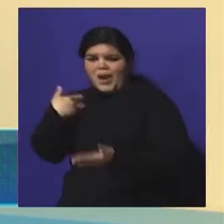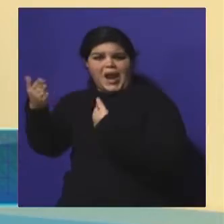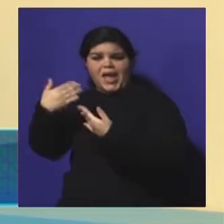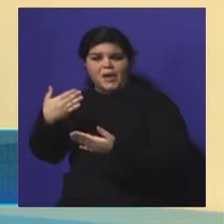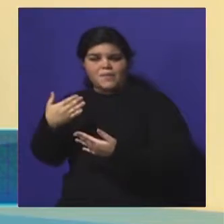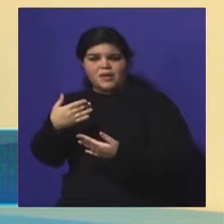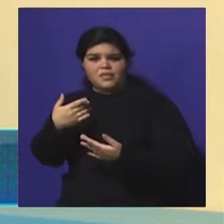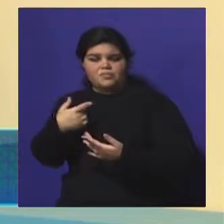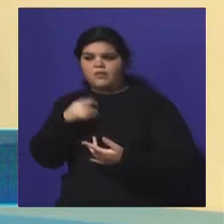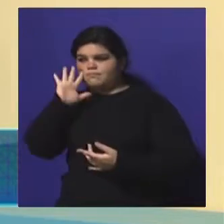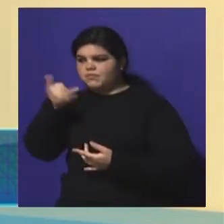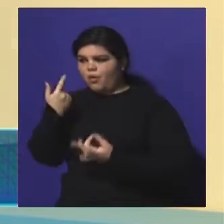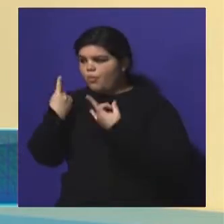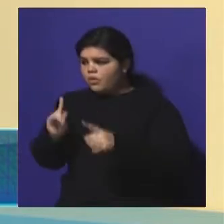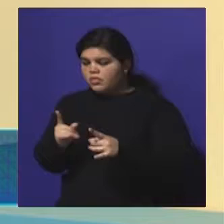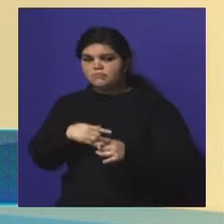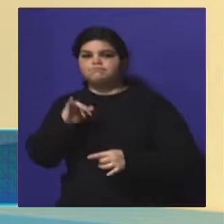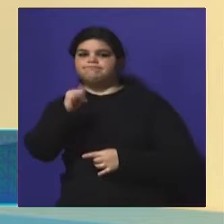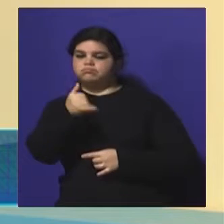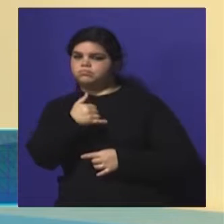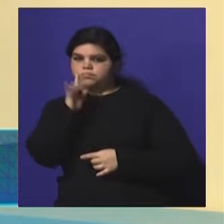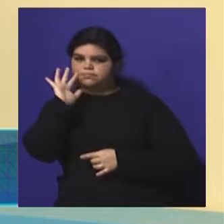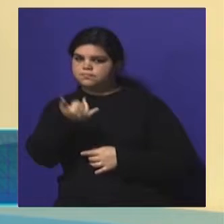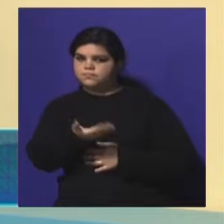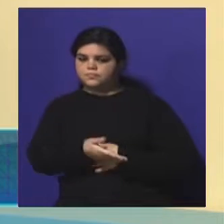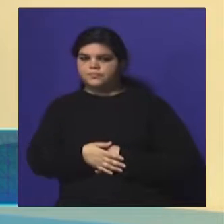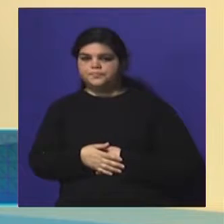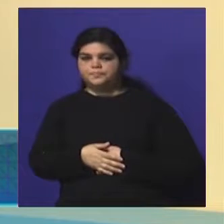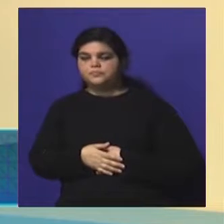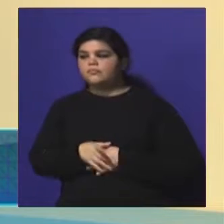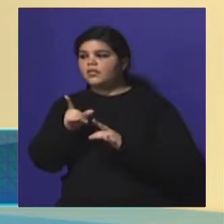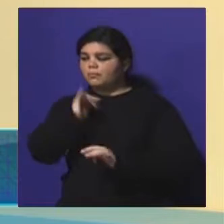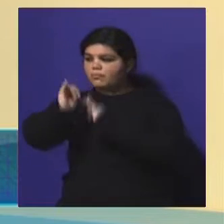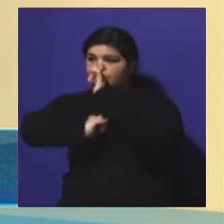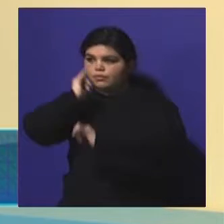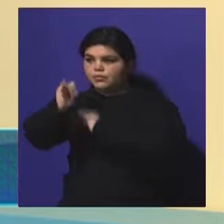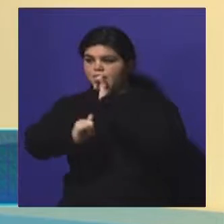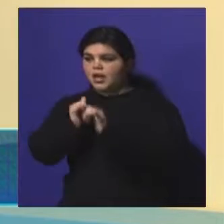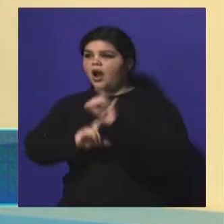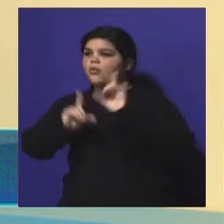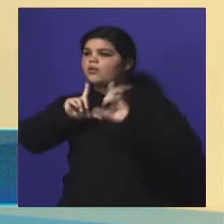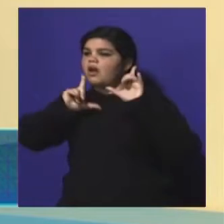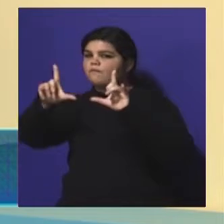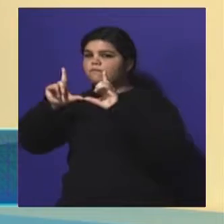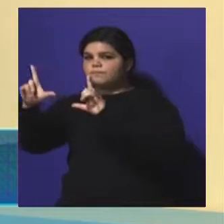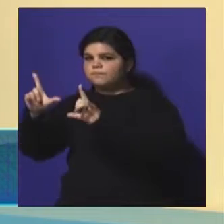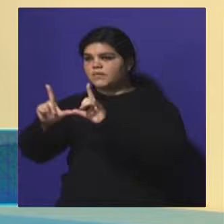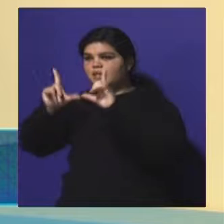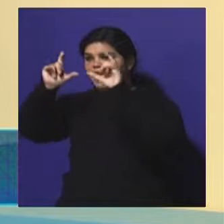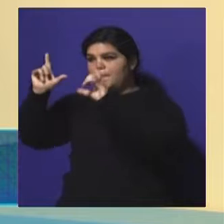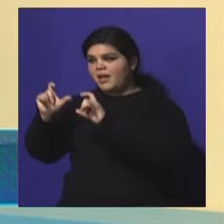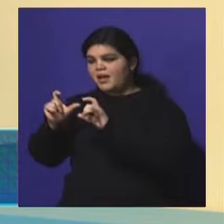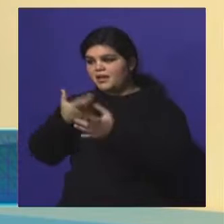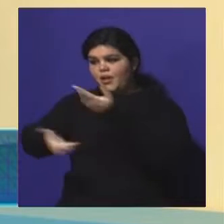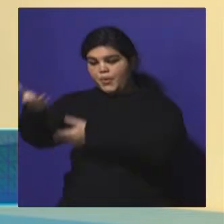Esas diferencias se notaron. Sí, sí, muy marcadas, muy marcadas. Quería comentar que las fotos que hemos estado viendo, las imágenes que nos hemos estado